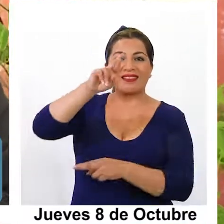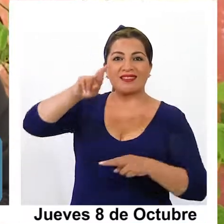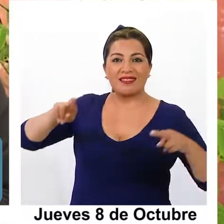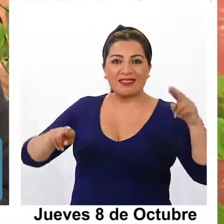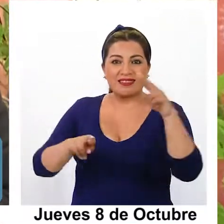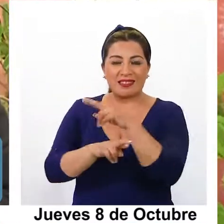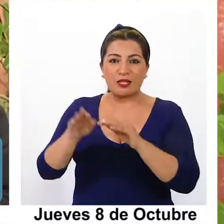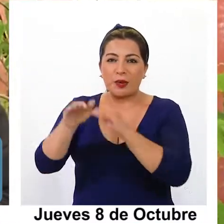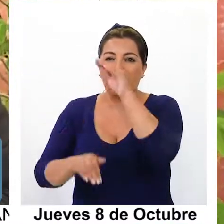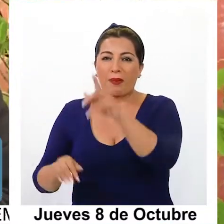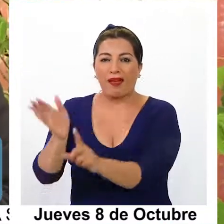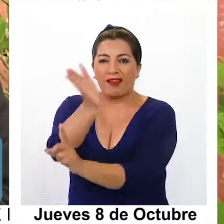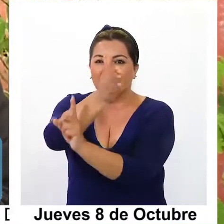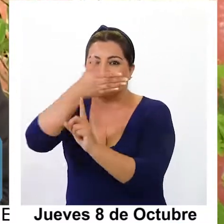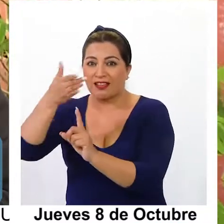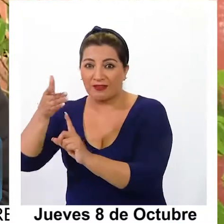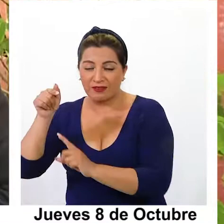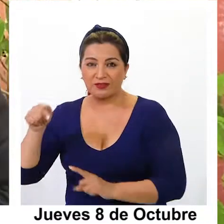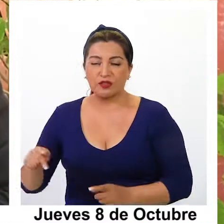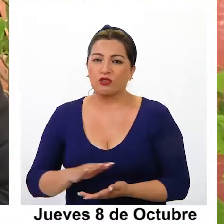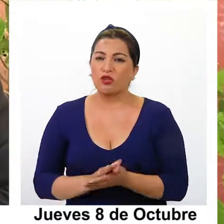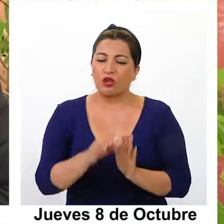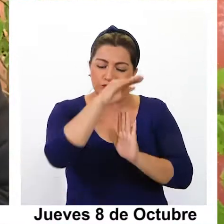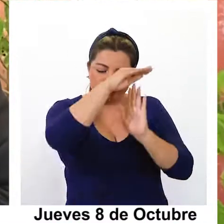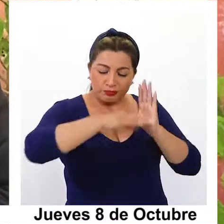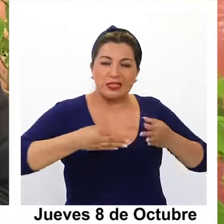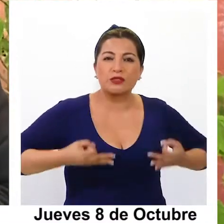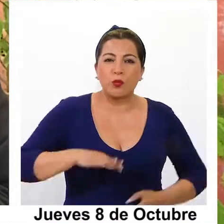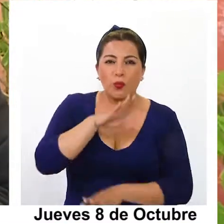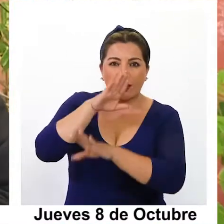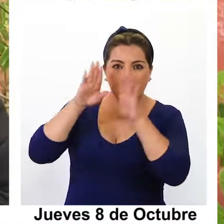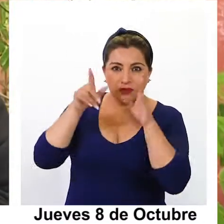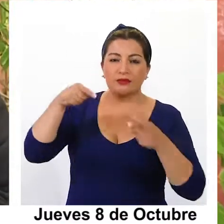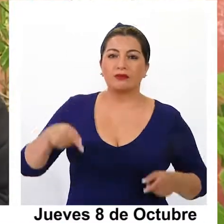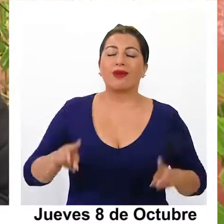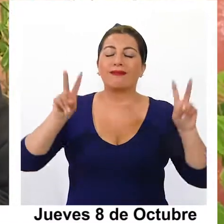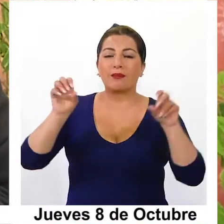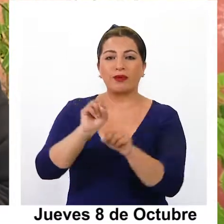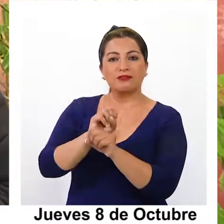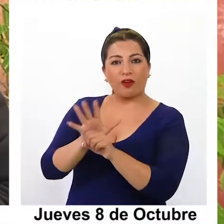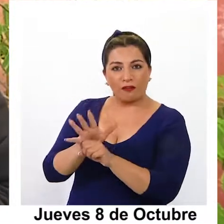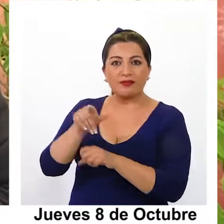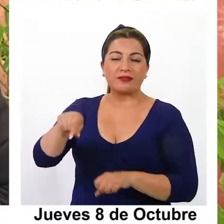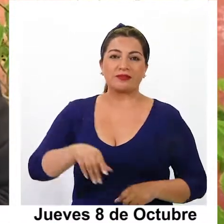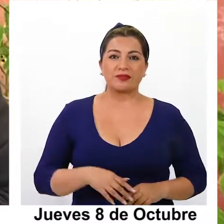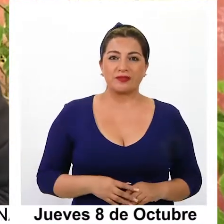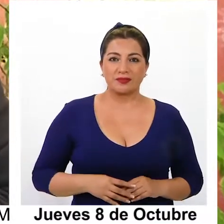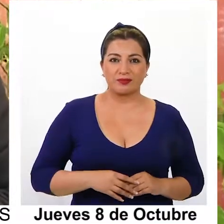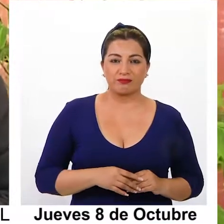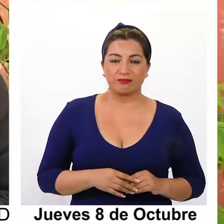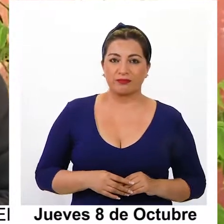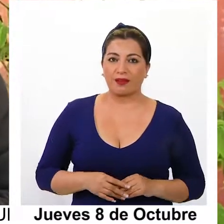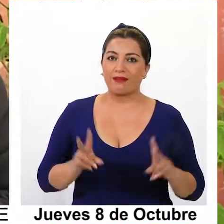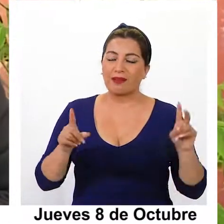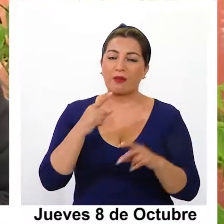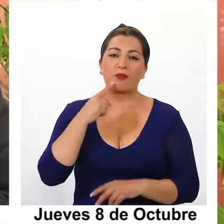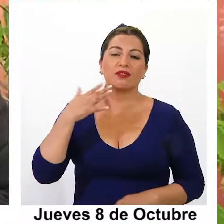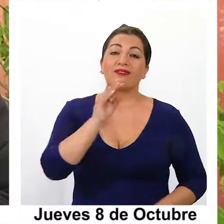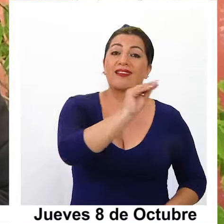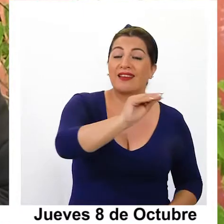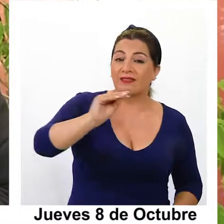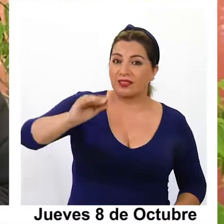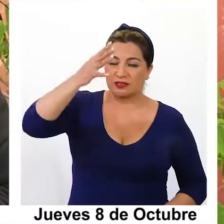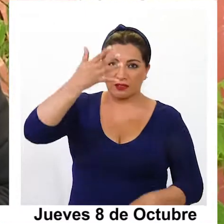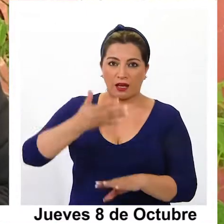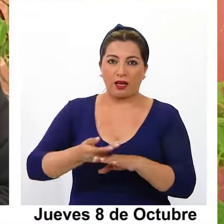Brava bajo un estricto, bajo estrictas medidas de seguridad por el COVID. Así que, bueno, lo importante es comunicar